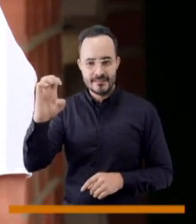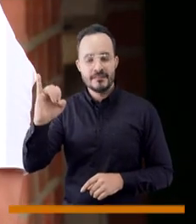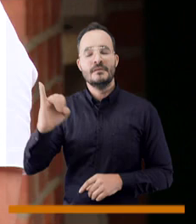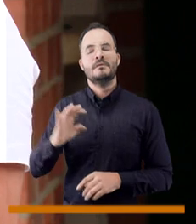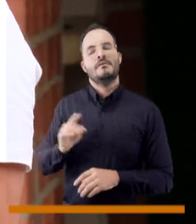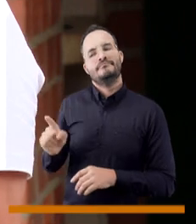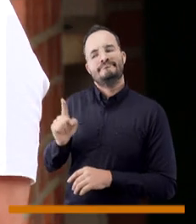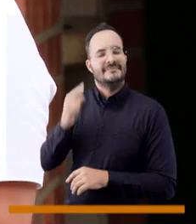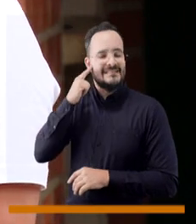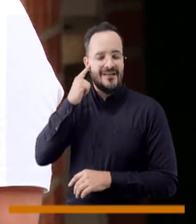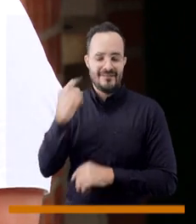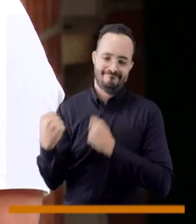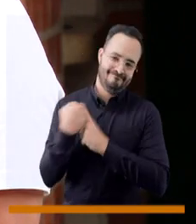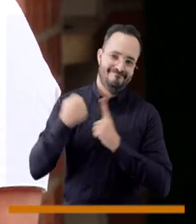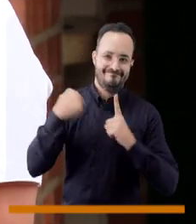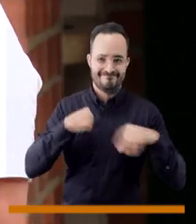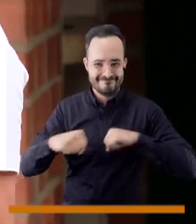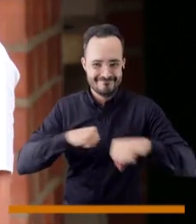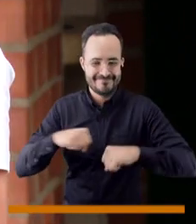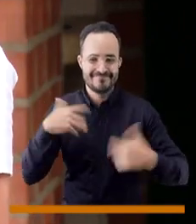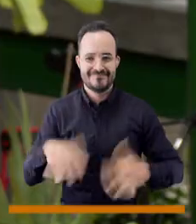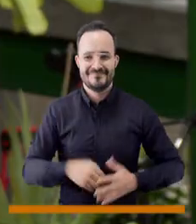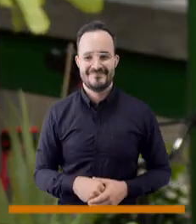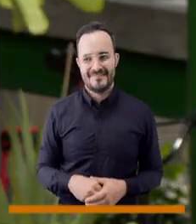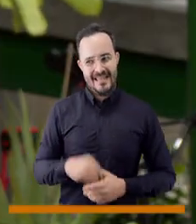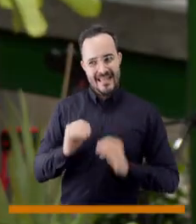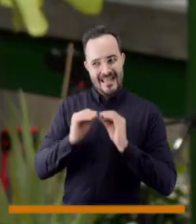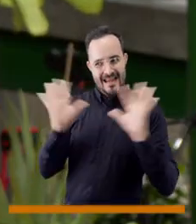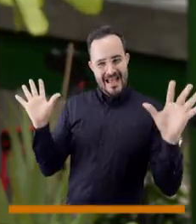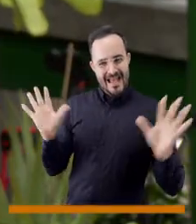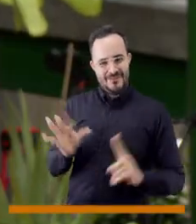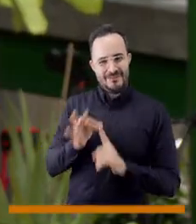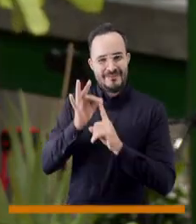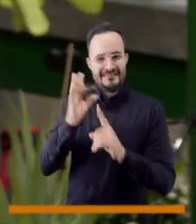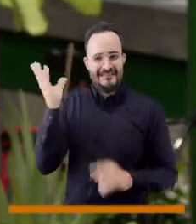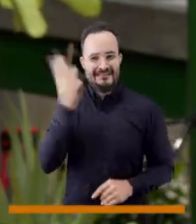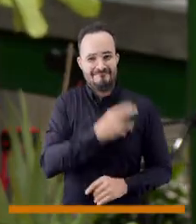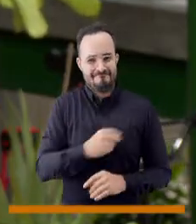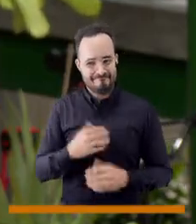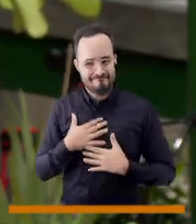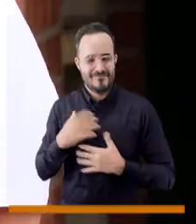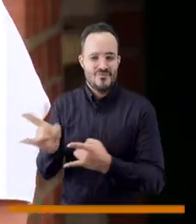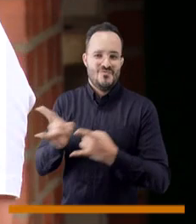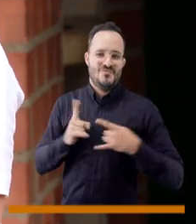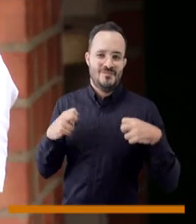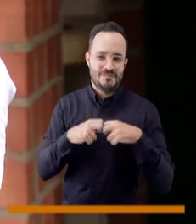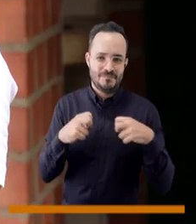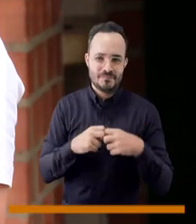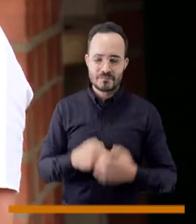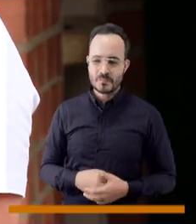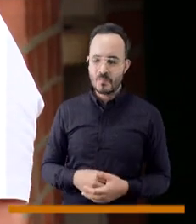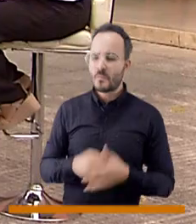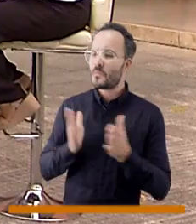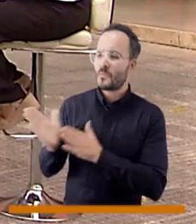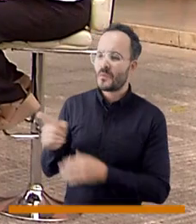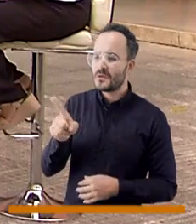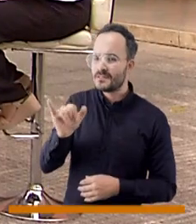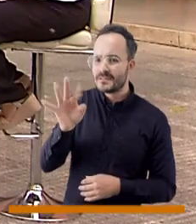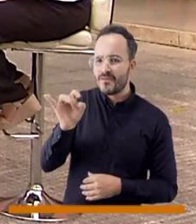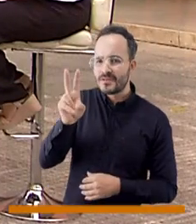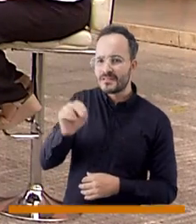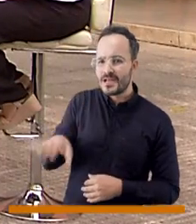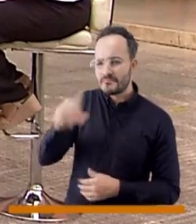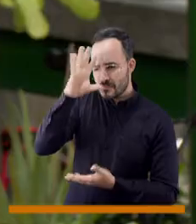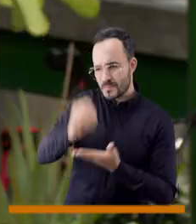de lo que yo soy hoy. Sin duda, hay un aura especial. Sebastián, ¿qué piensas de tu